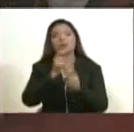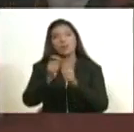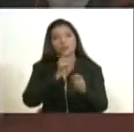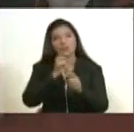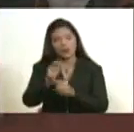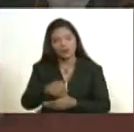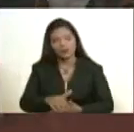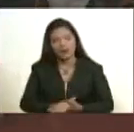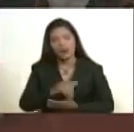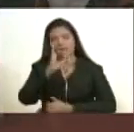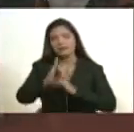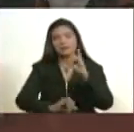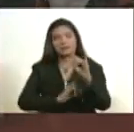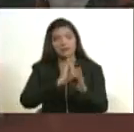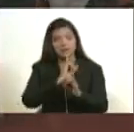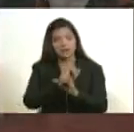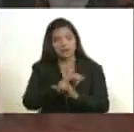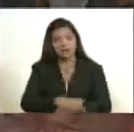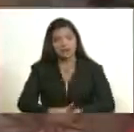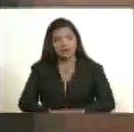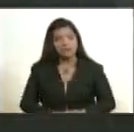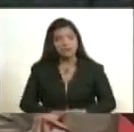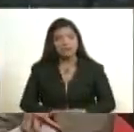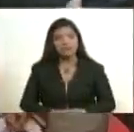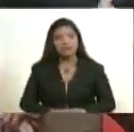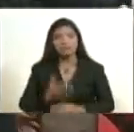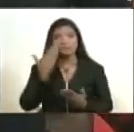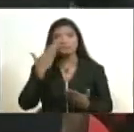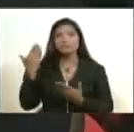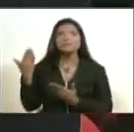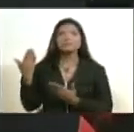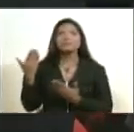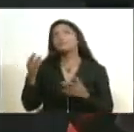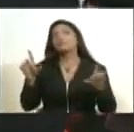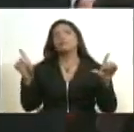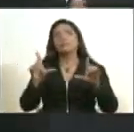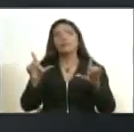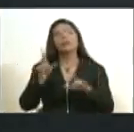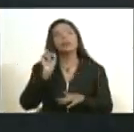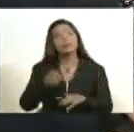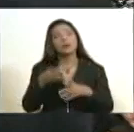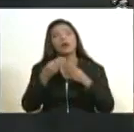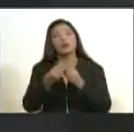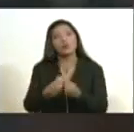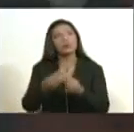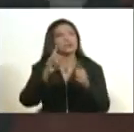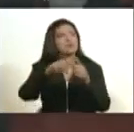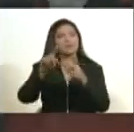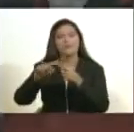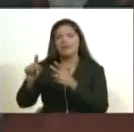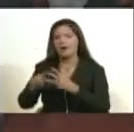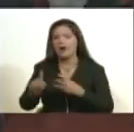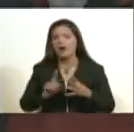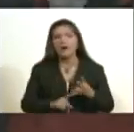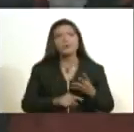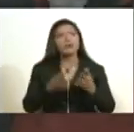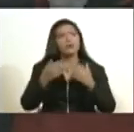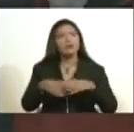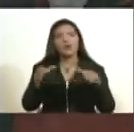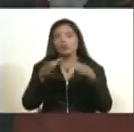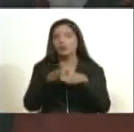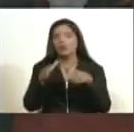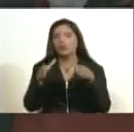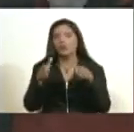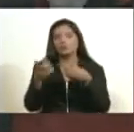prensa internacional. Ya tienen ustedes allí las pantallas, lo acompañan también diversas autoridades del gabinete